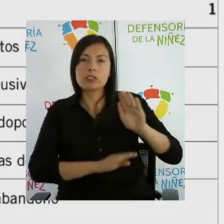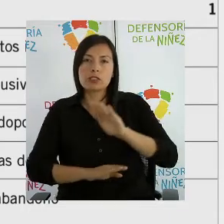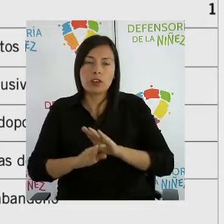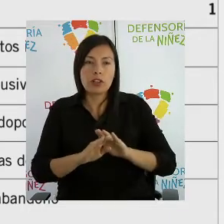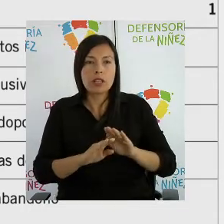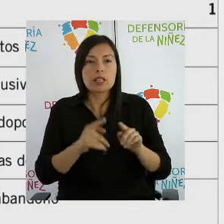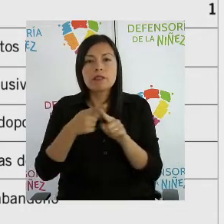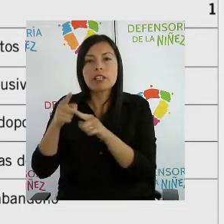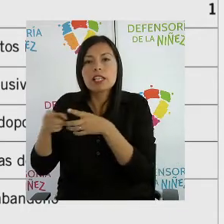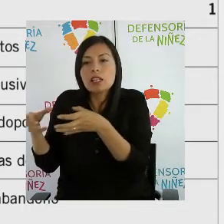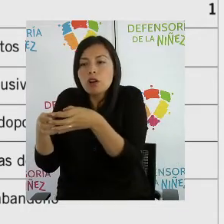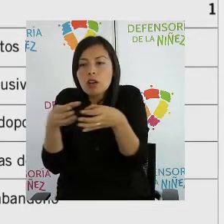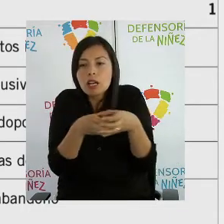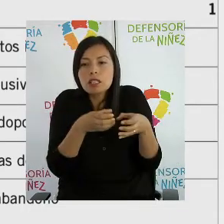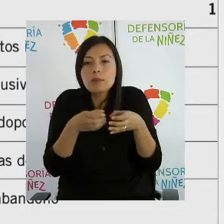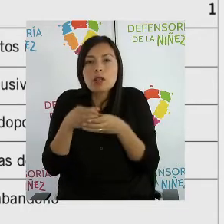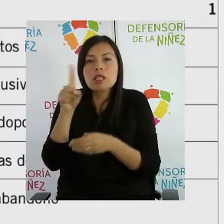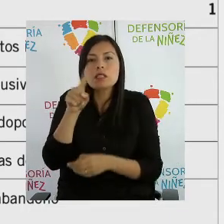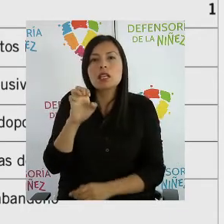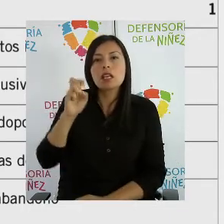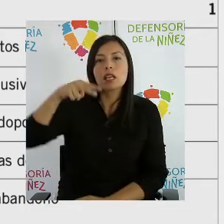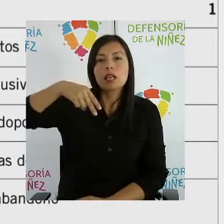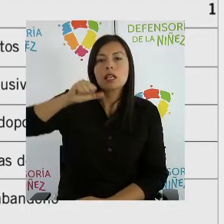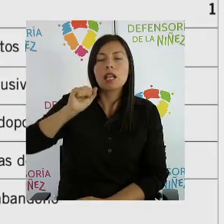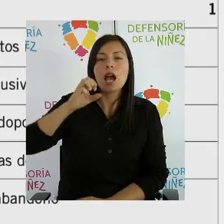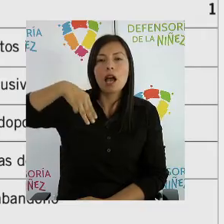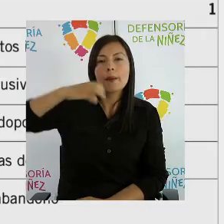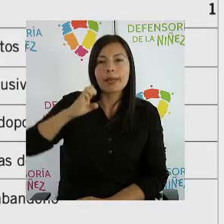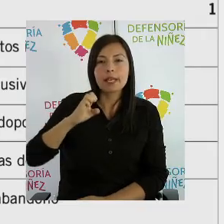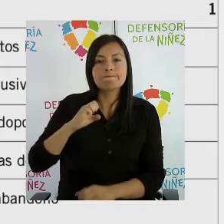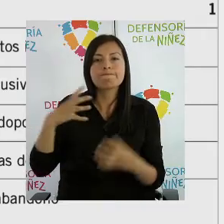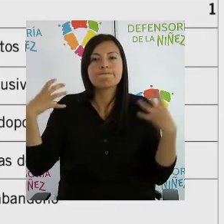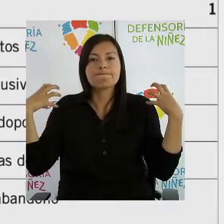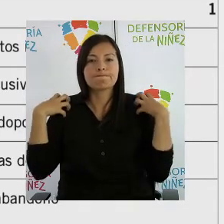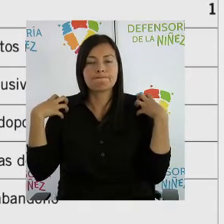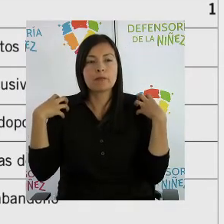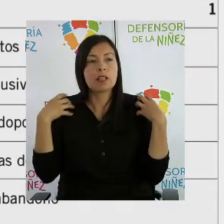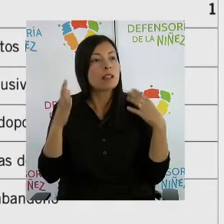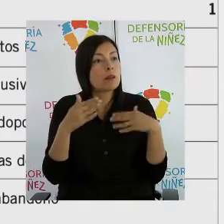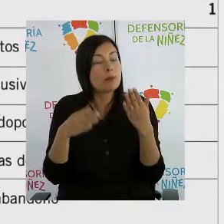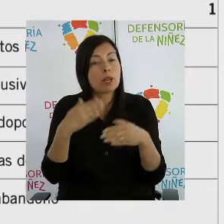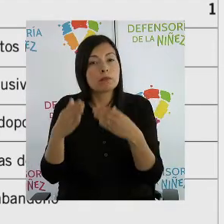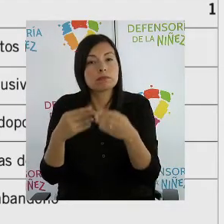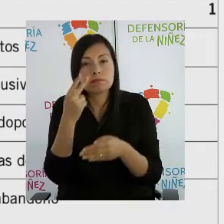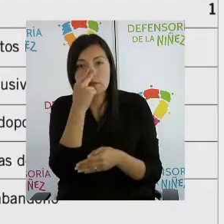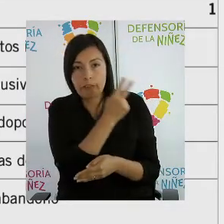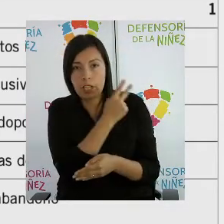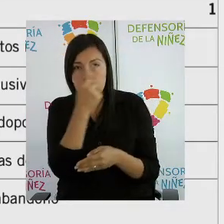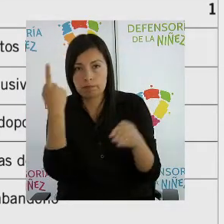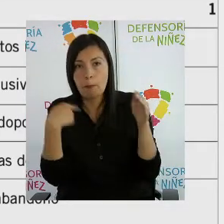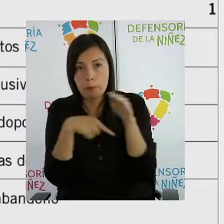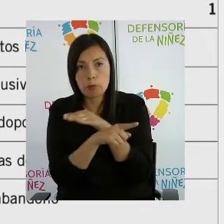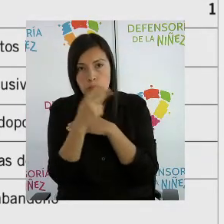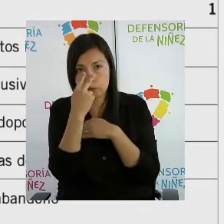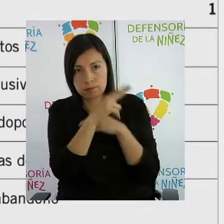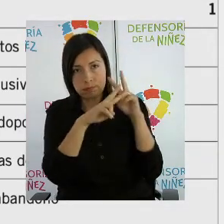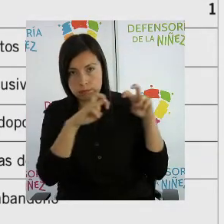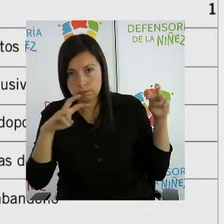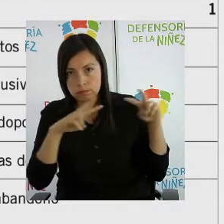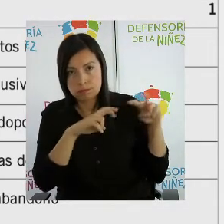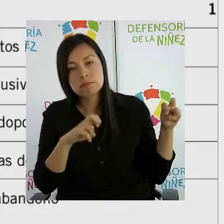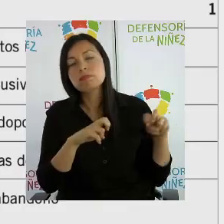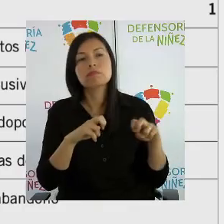los organismos relacionados al Servicio Nacional de Menores, pero va a quedar a su disposición para el desarrollo más profundo. Yo les decía